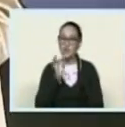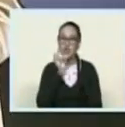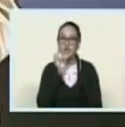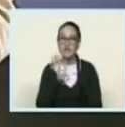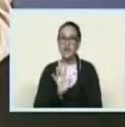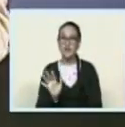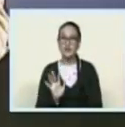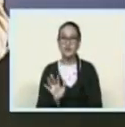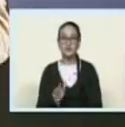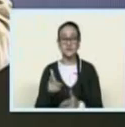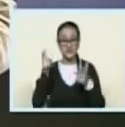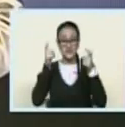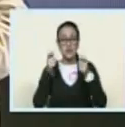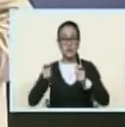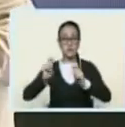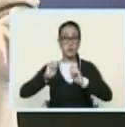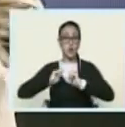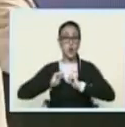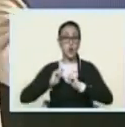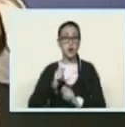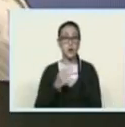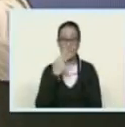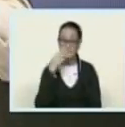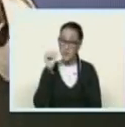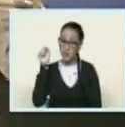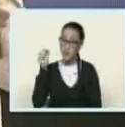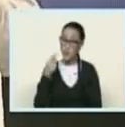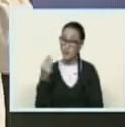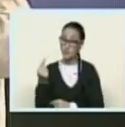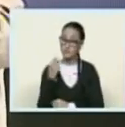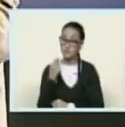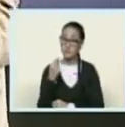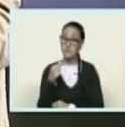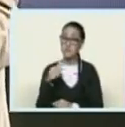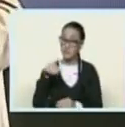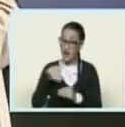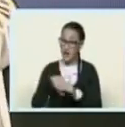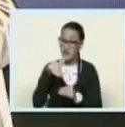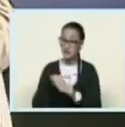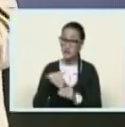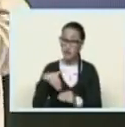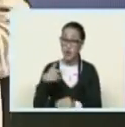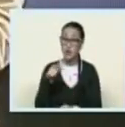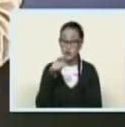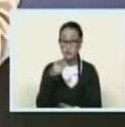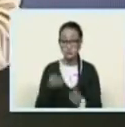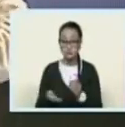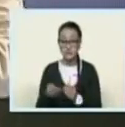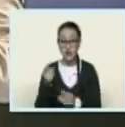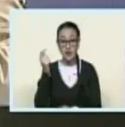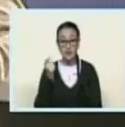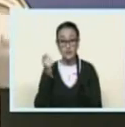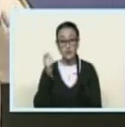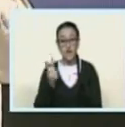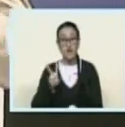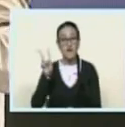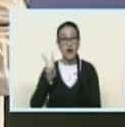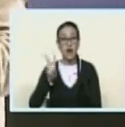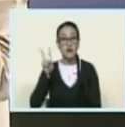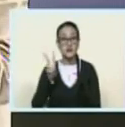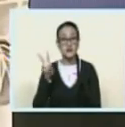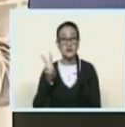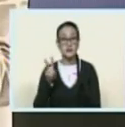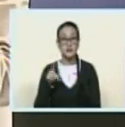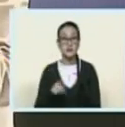fue porque el comandante Chávez me dijo: Nicolás, vamos a las elecciones, Tú vas postulado por el Valle, por coche.